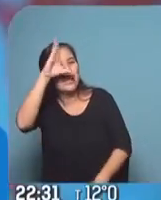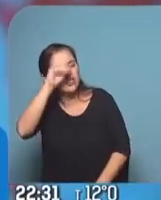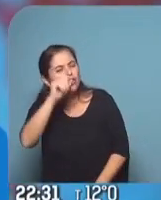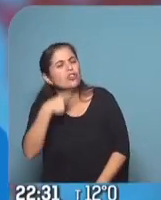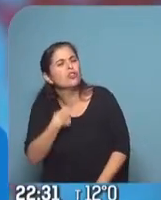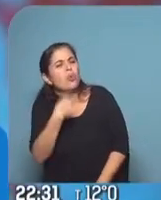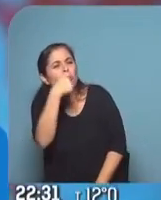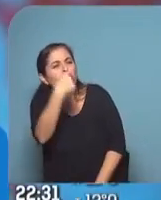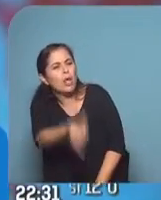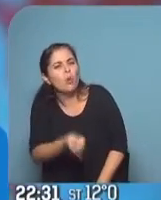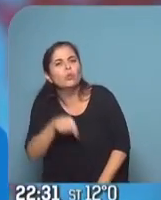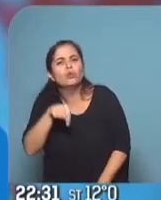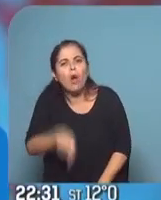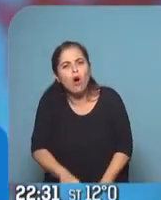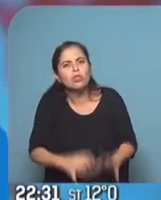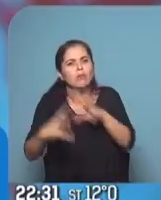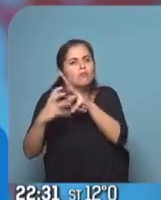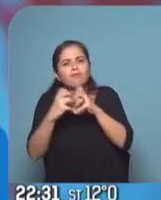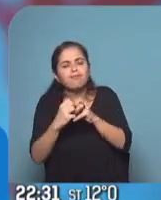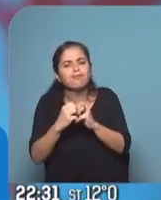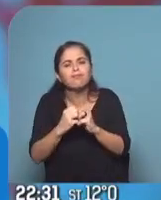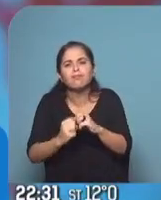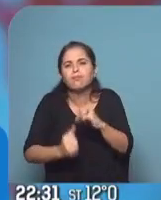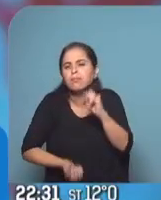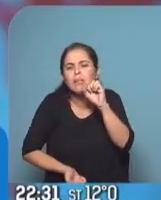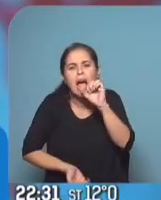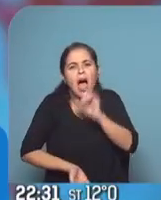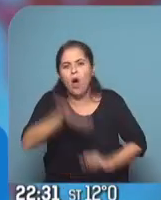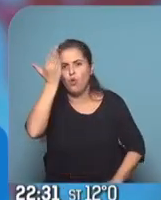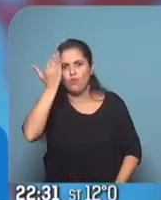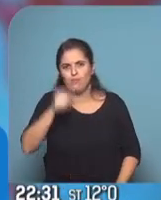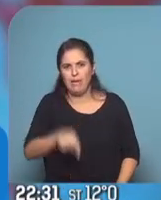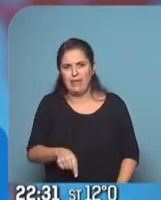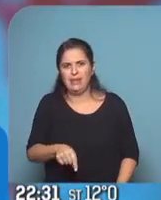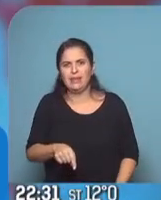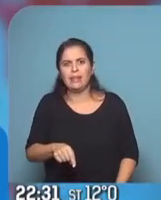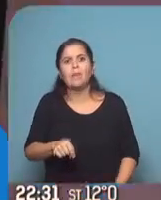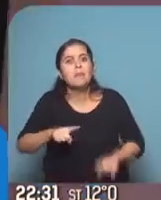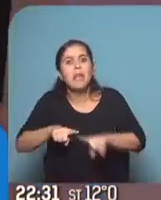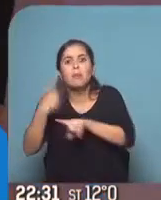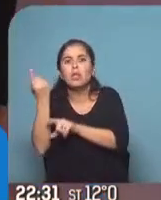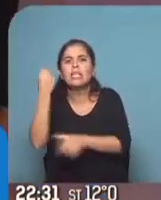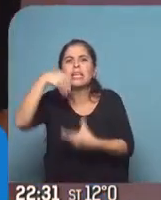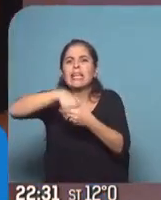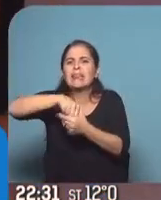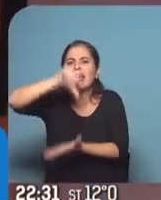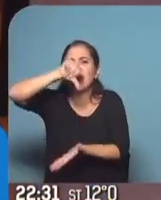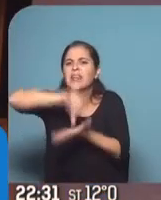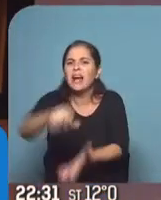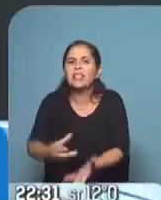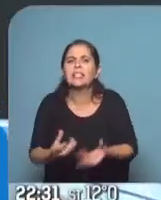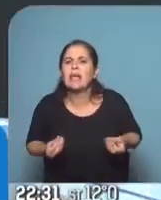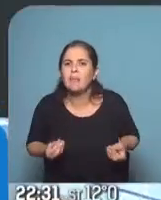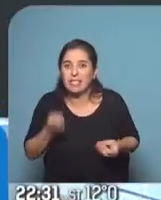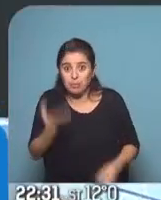con Estados Unidos en la dinámica política interna de Irán? Porque el anterior gobierno